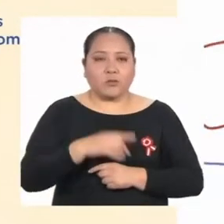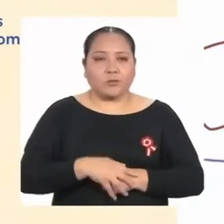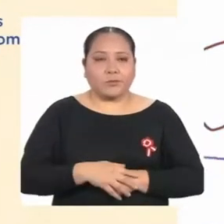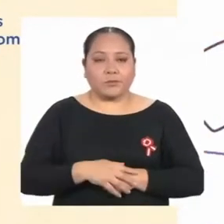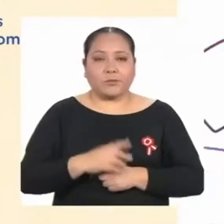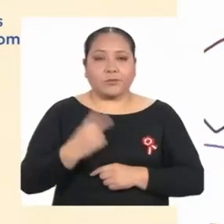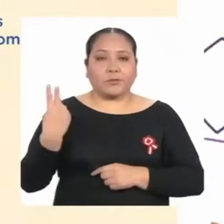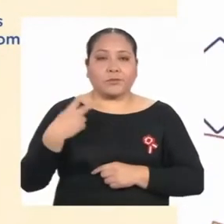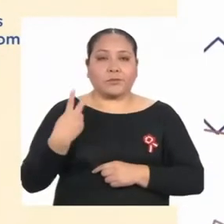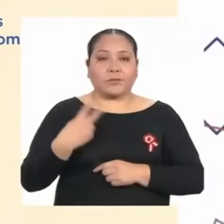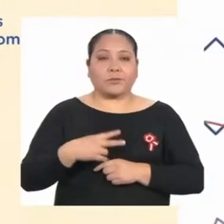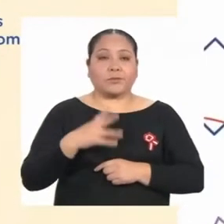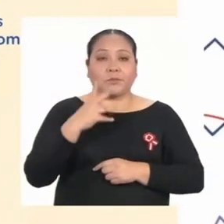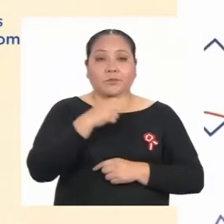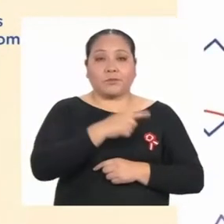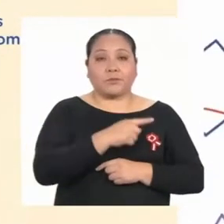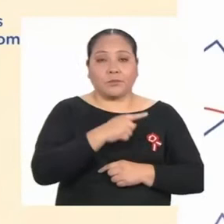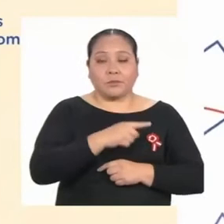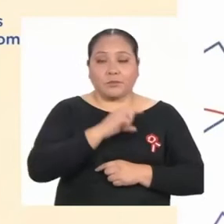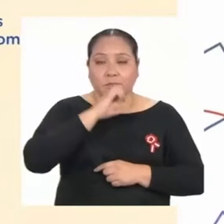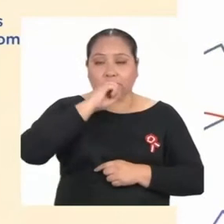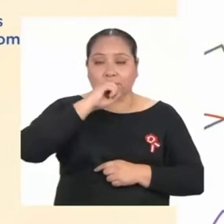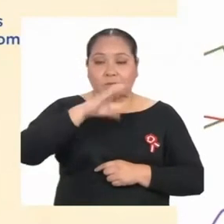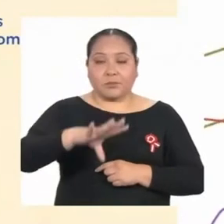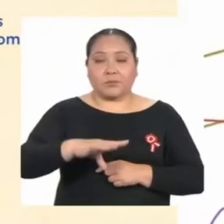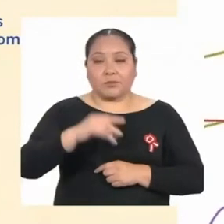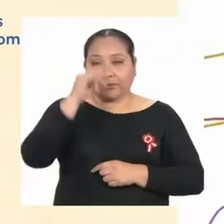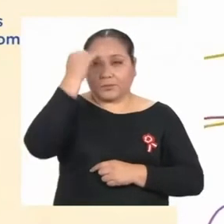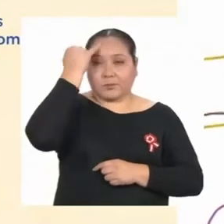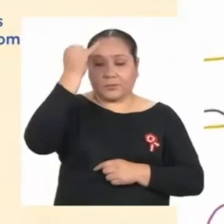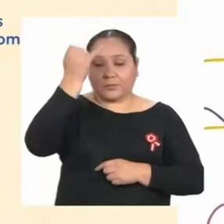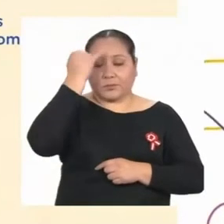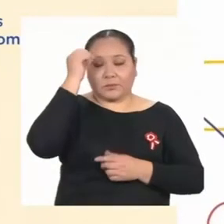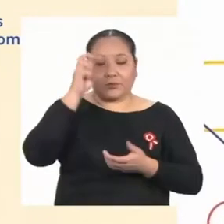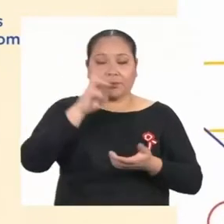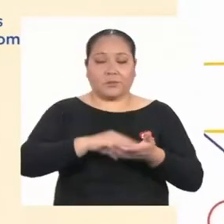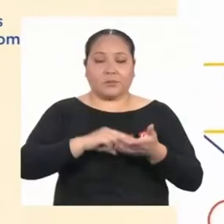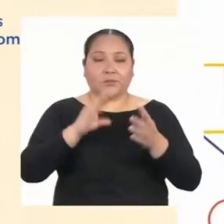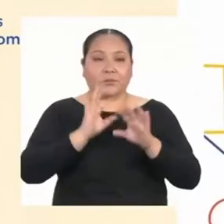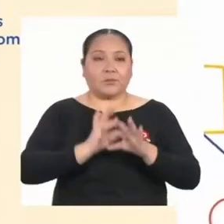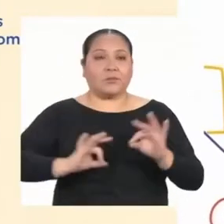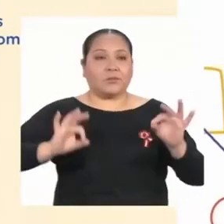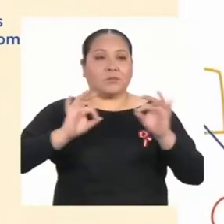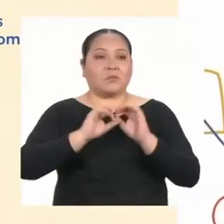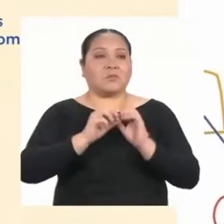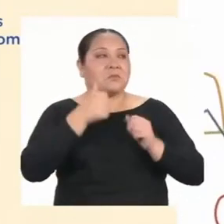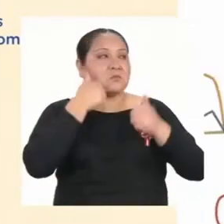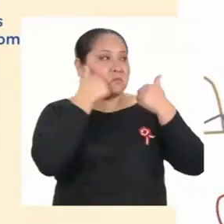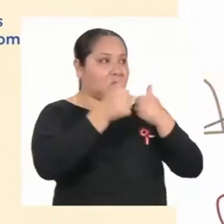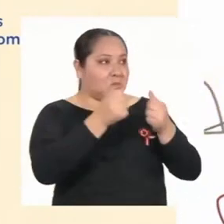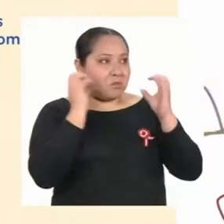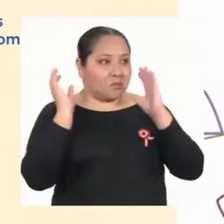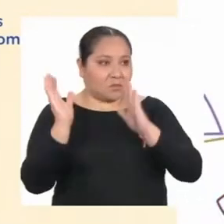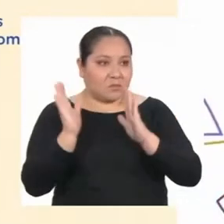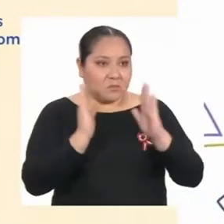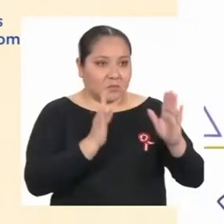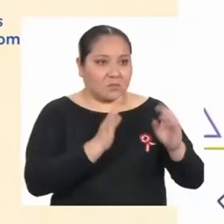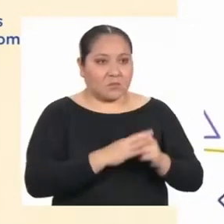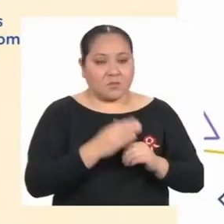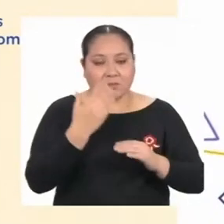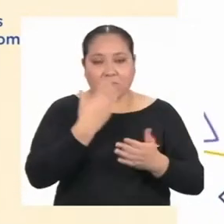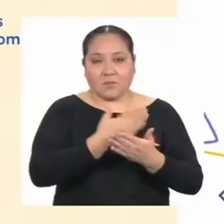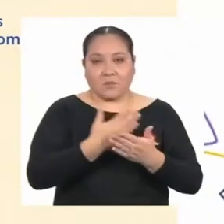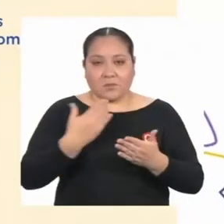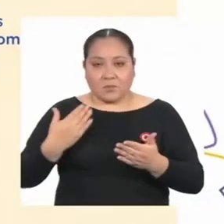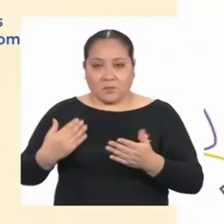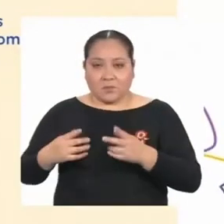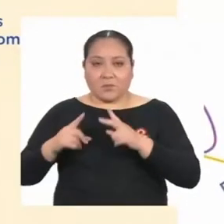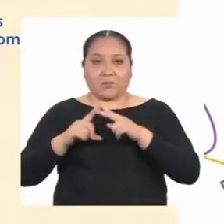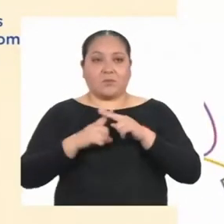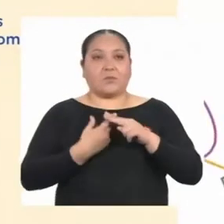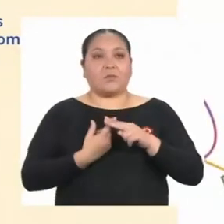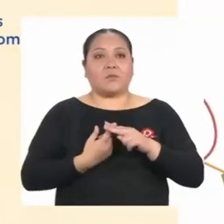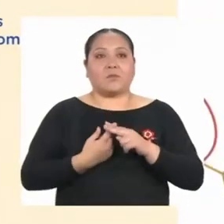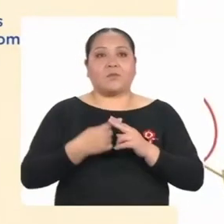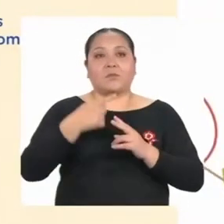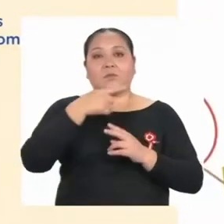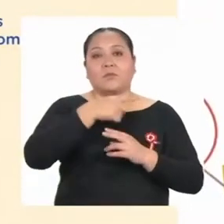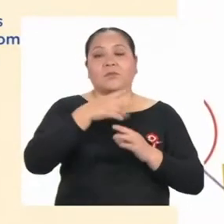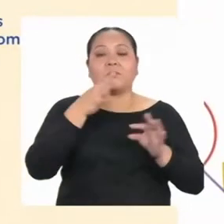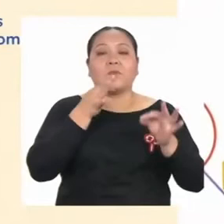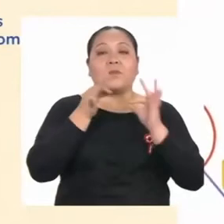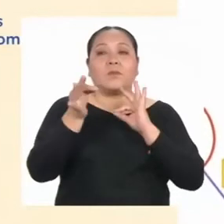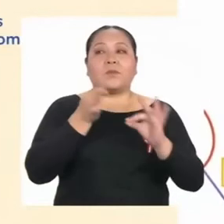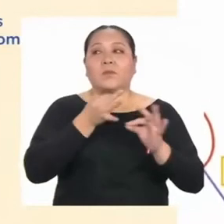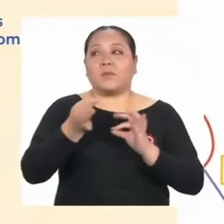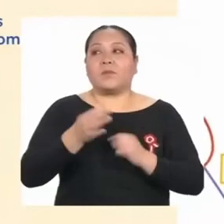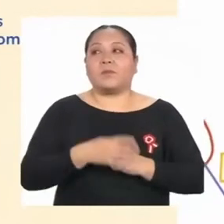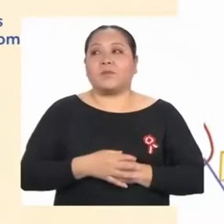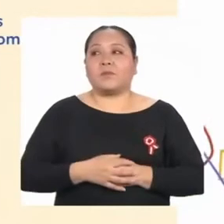el verde para indicar la idea principal. ¡Qué buena organización! Antes de que empieces con tu